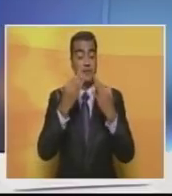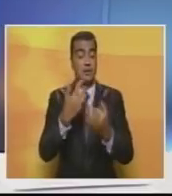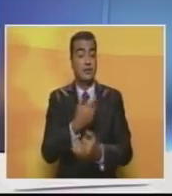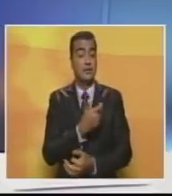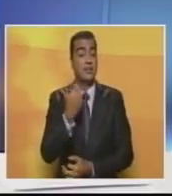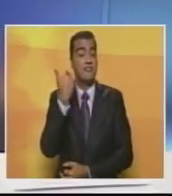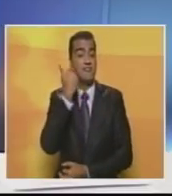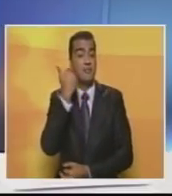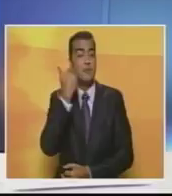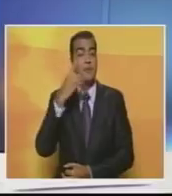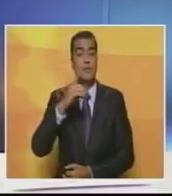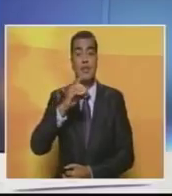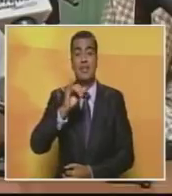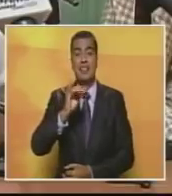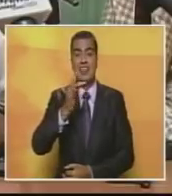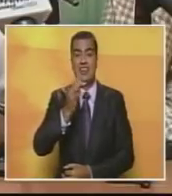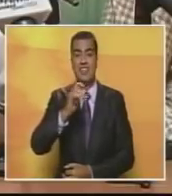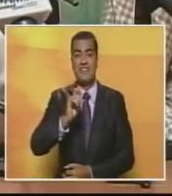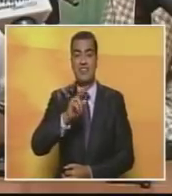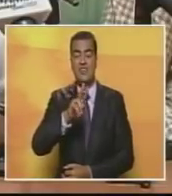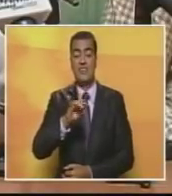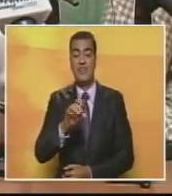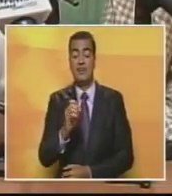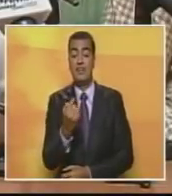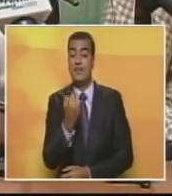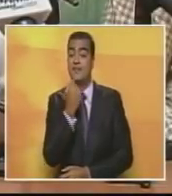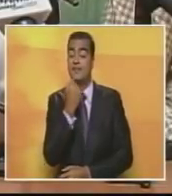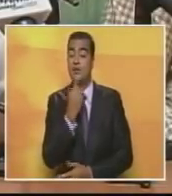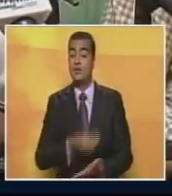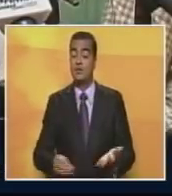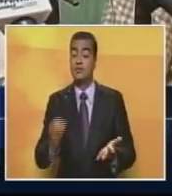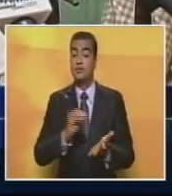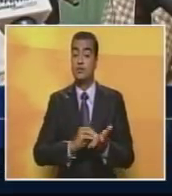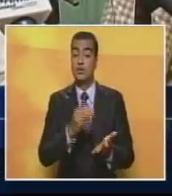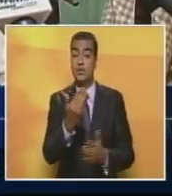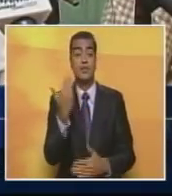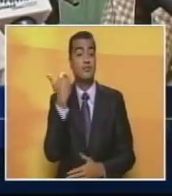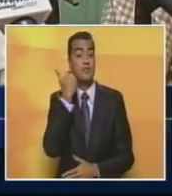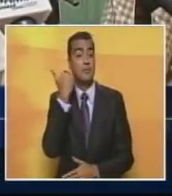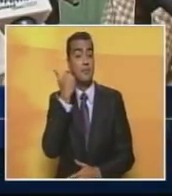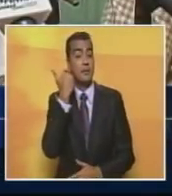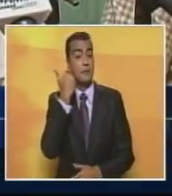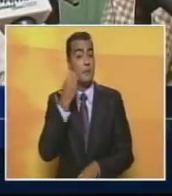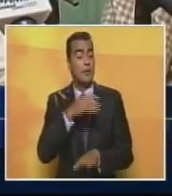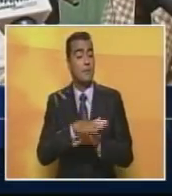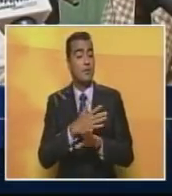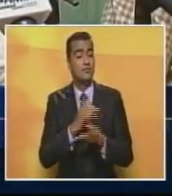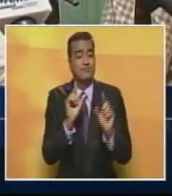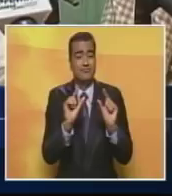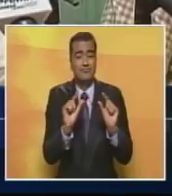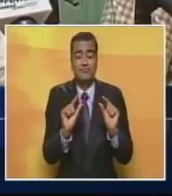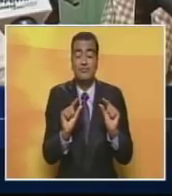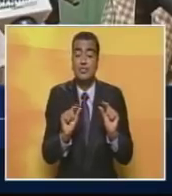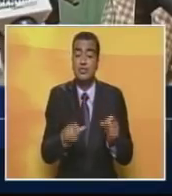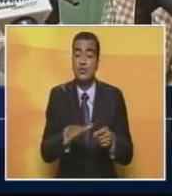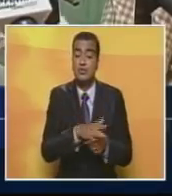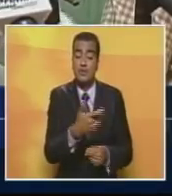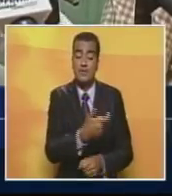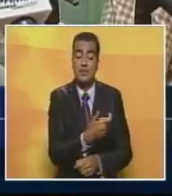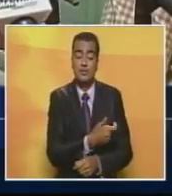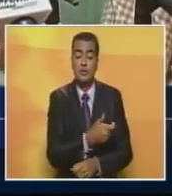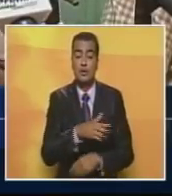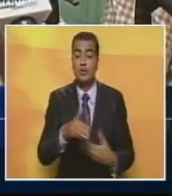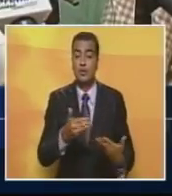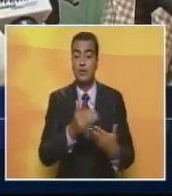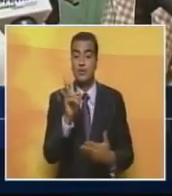de difteria en el país. El parlamentario denunció que la reactivación de esta enfermedad es producto de la disminución de la cobertura de vacunación en el